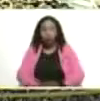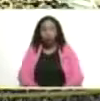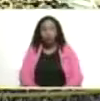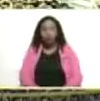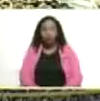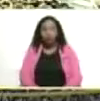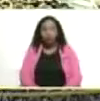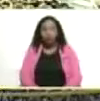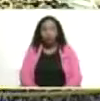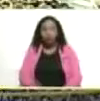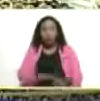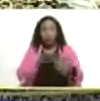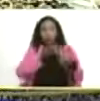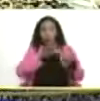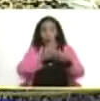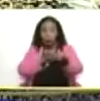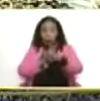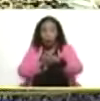Guerra avisada